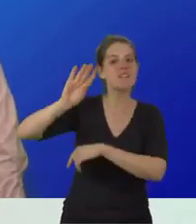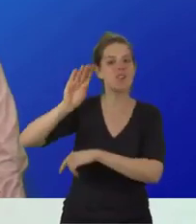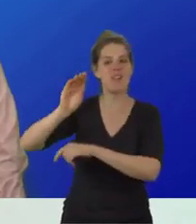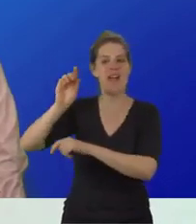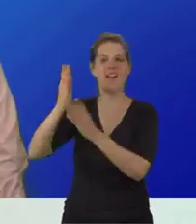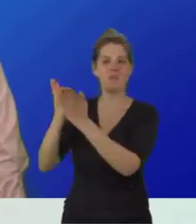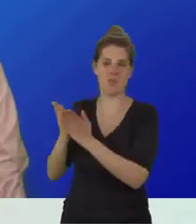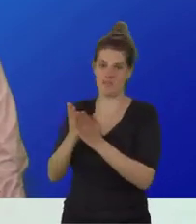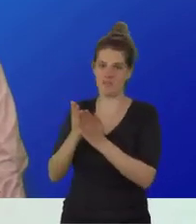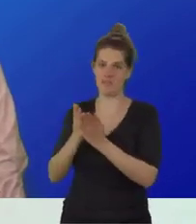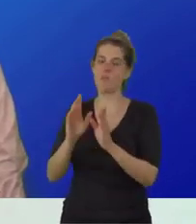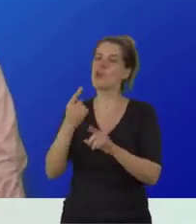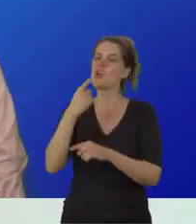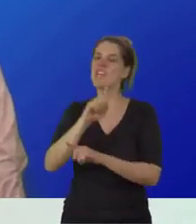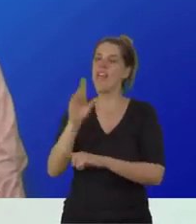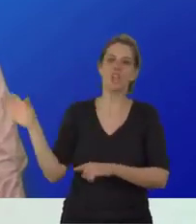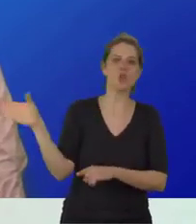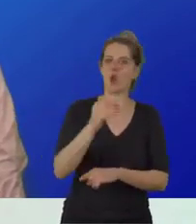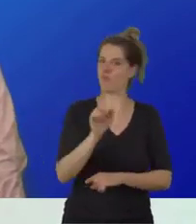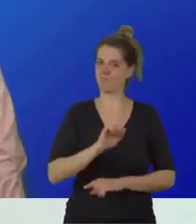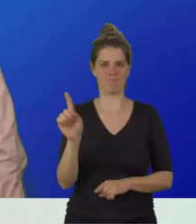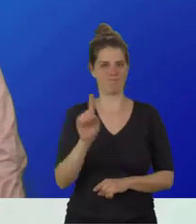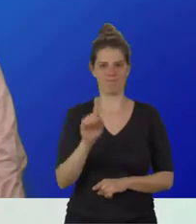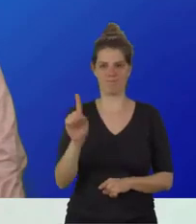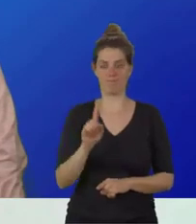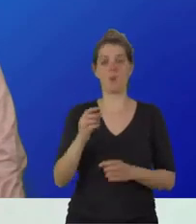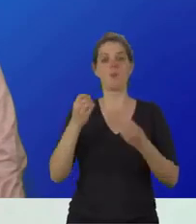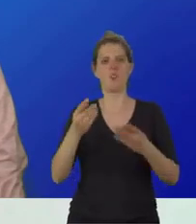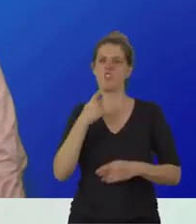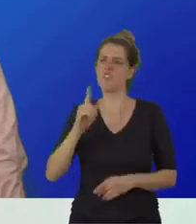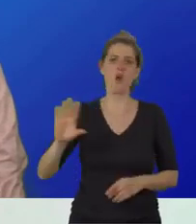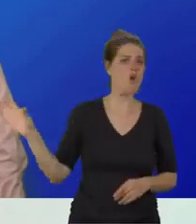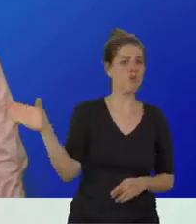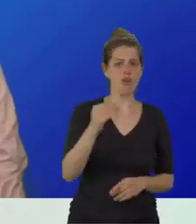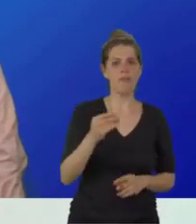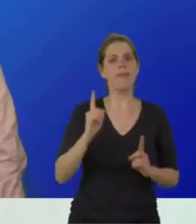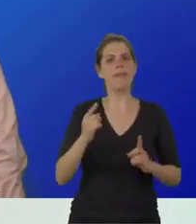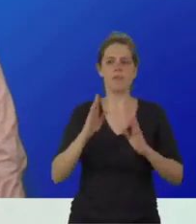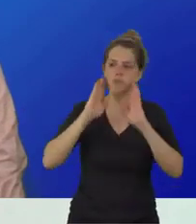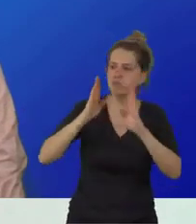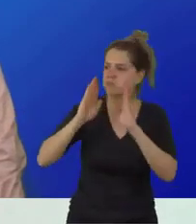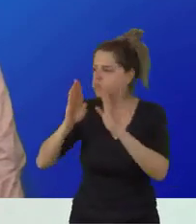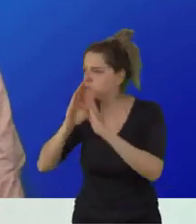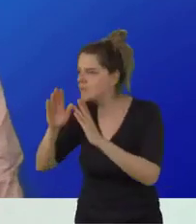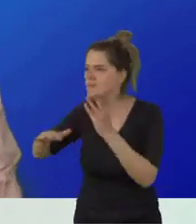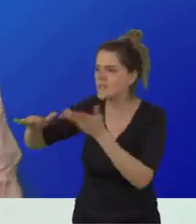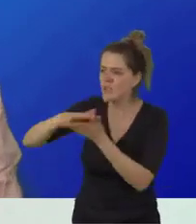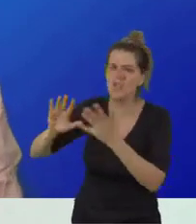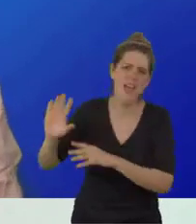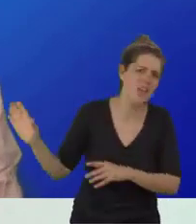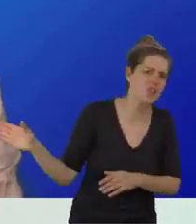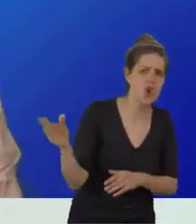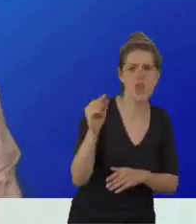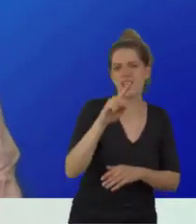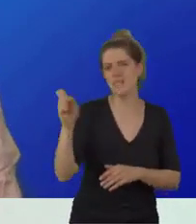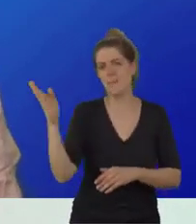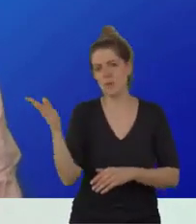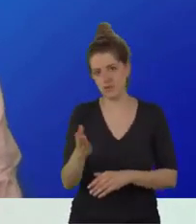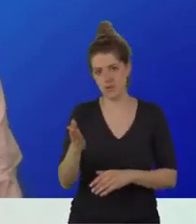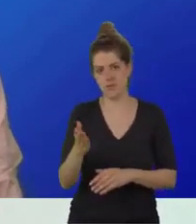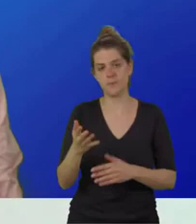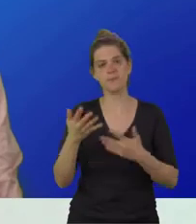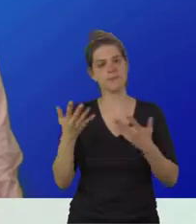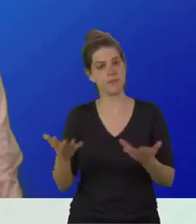alumnos posibles, porque hablar de totalidad implica contemplar todas las situaciones y desde la